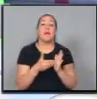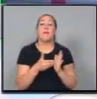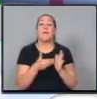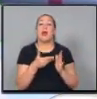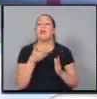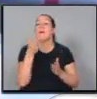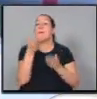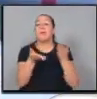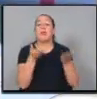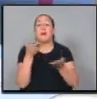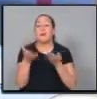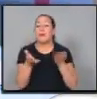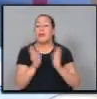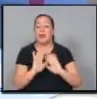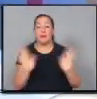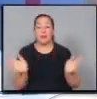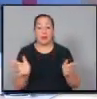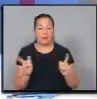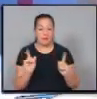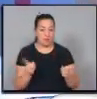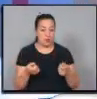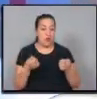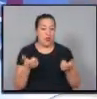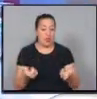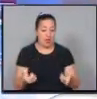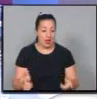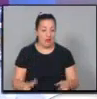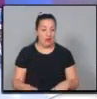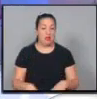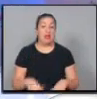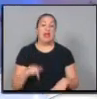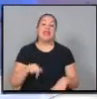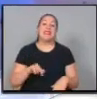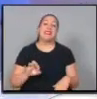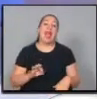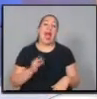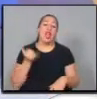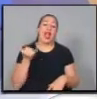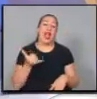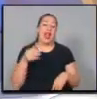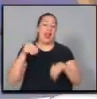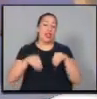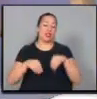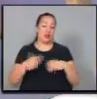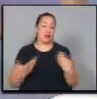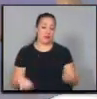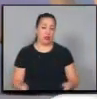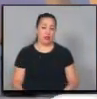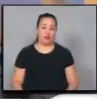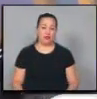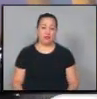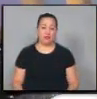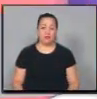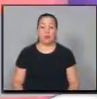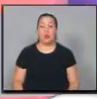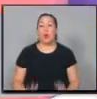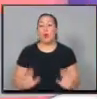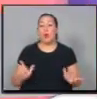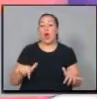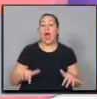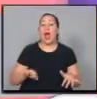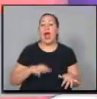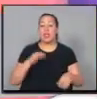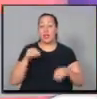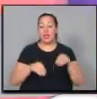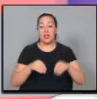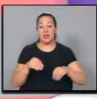tenga, que venga, la vamos a satisfacer. Es un año electoral. Claro. Es un año electoral. Entonces, bueno, en años electorales